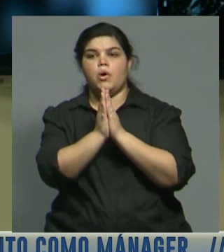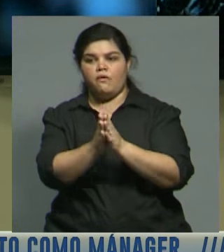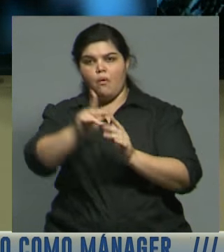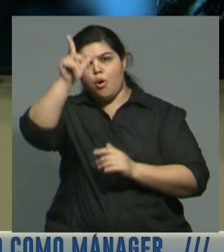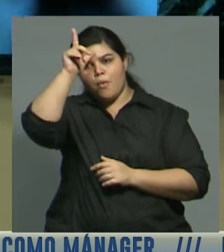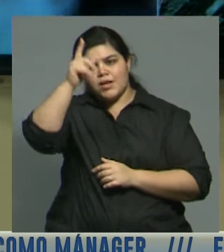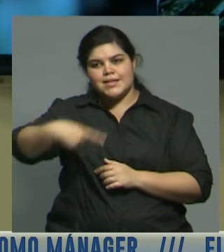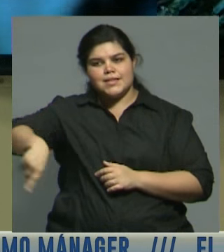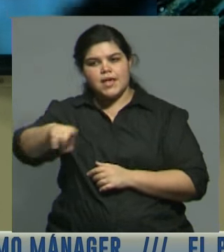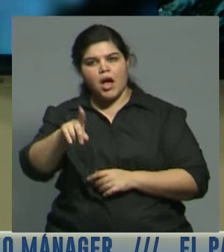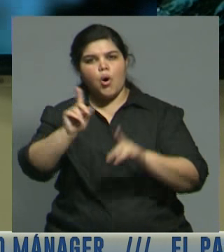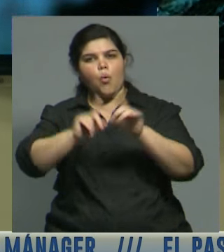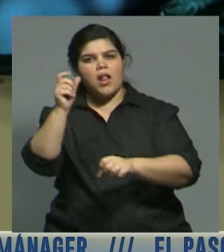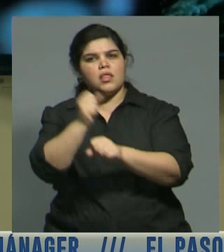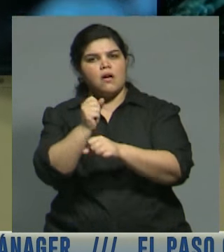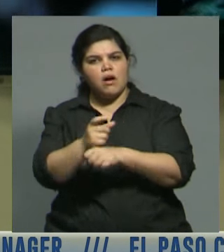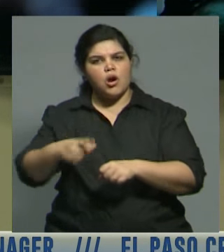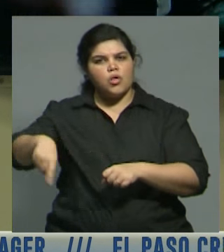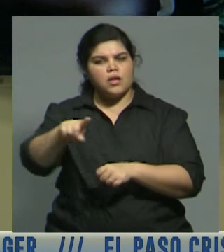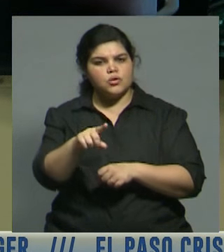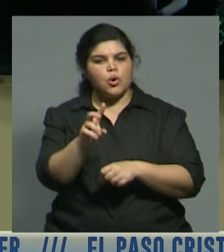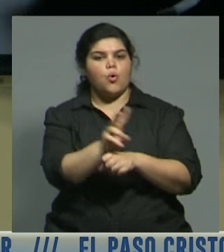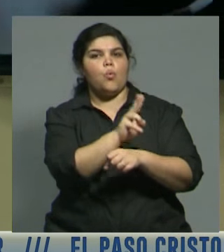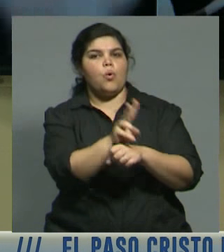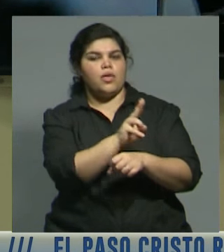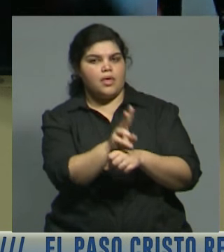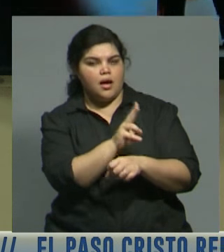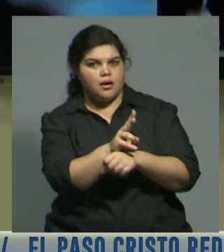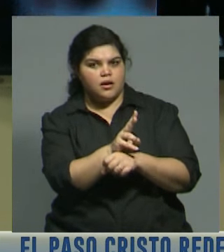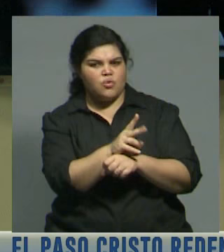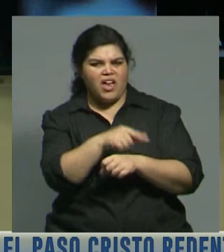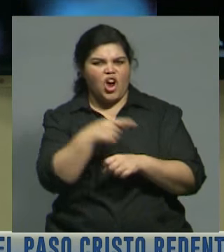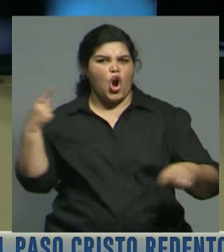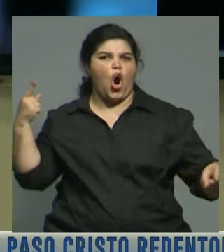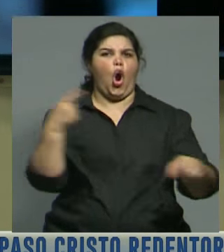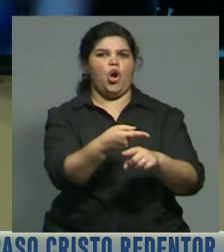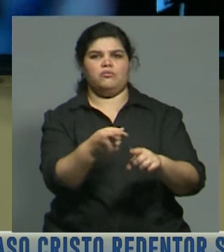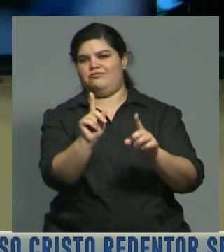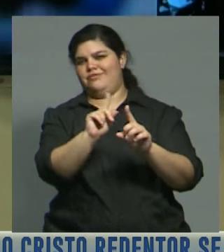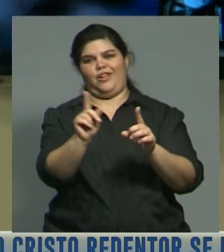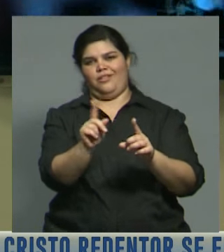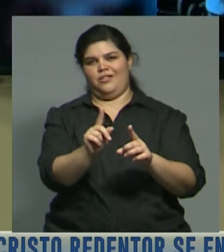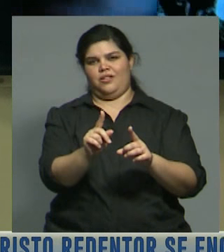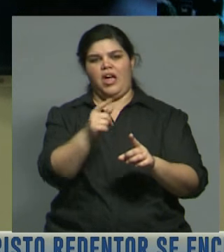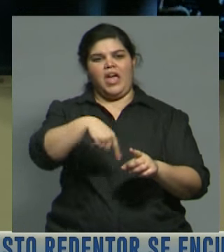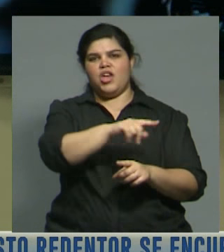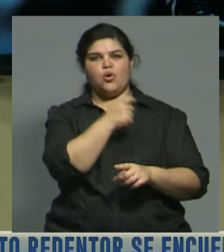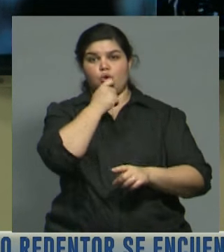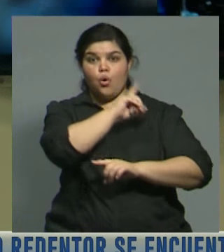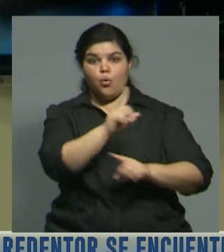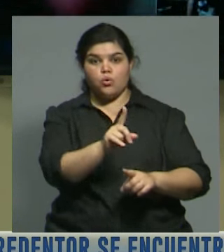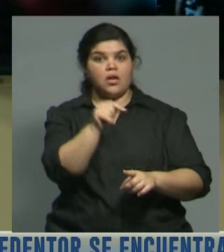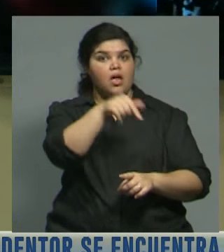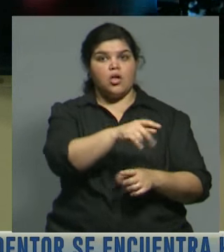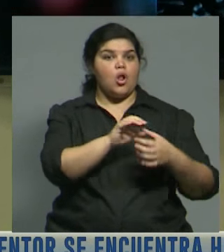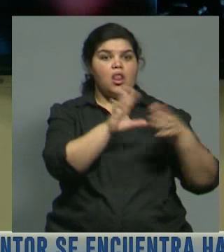trabajo es contener y proteger a las personas que se están manifestando. No son una suerte de enemigos, son ciudadanos que están allí expresando su descontento. La democracia